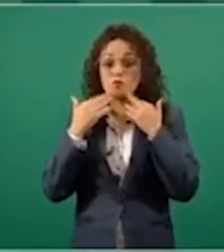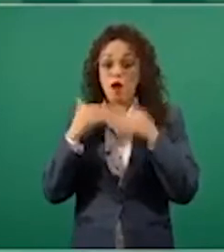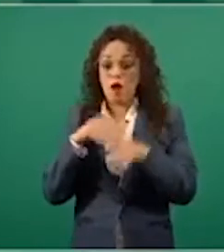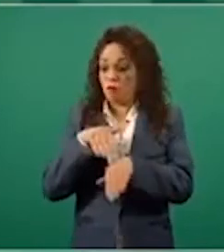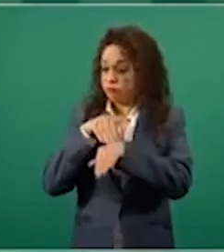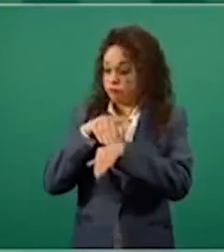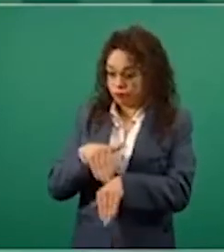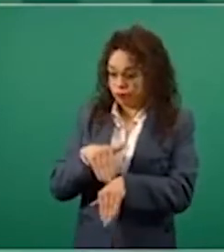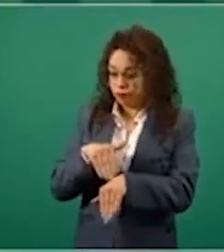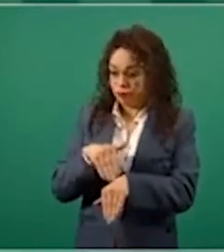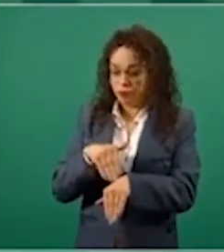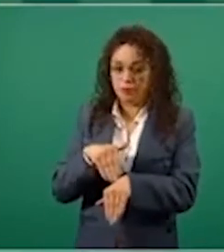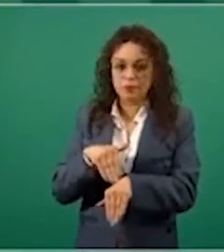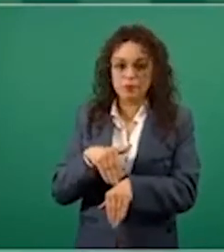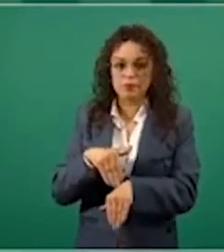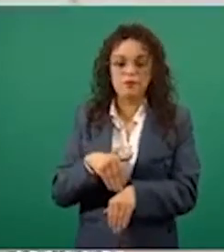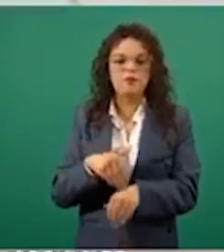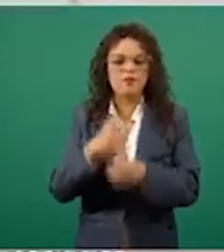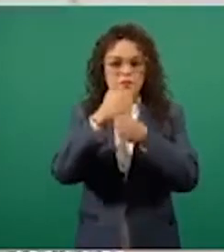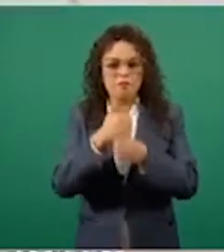violencia,